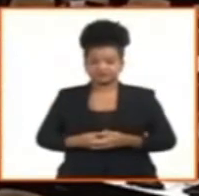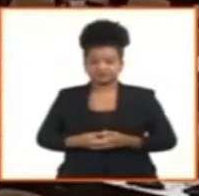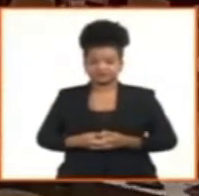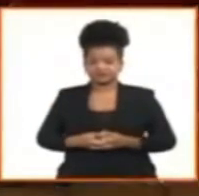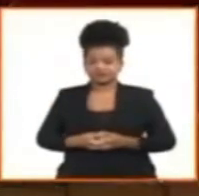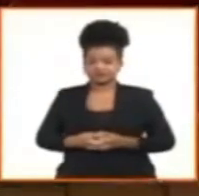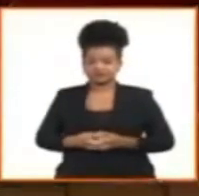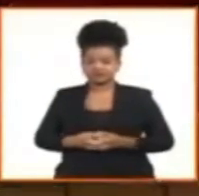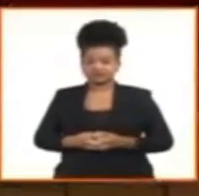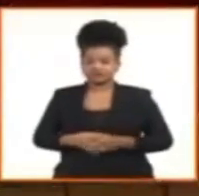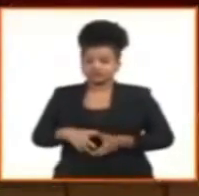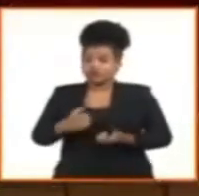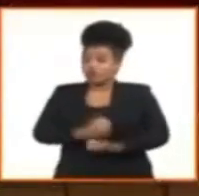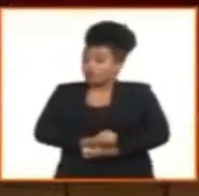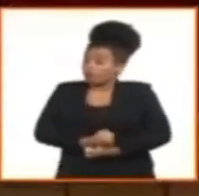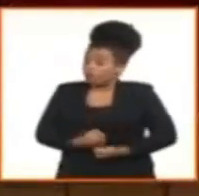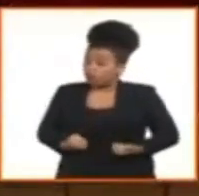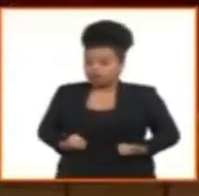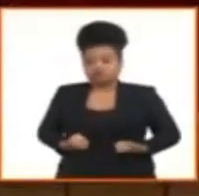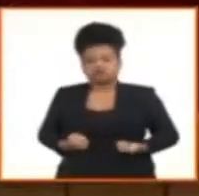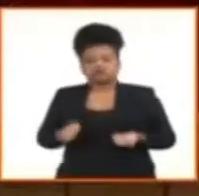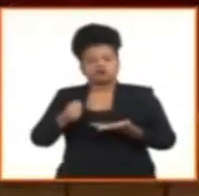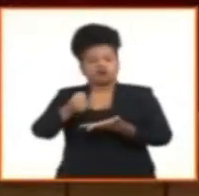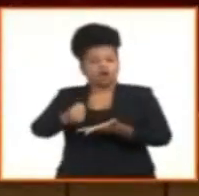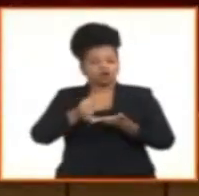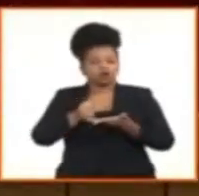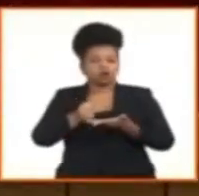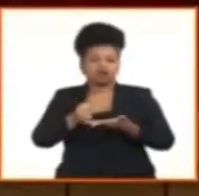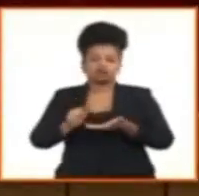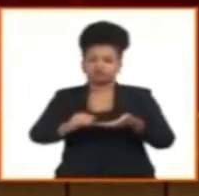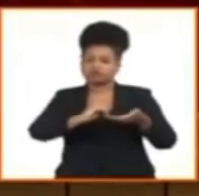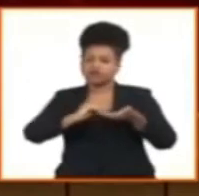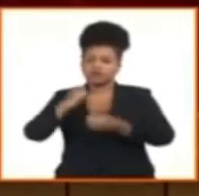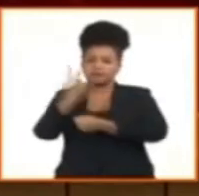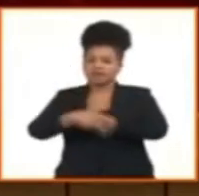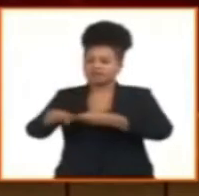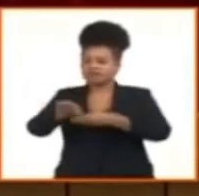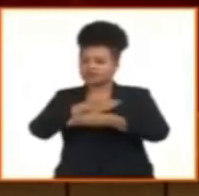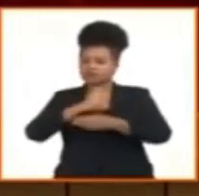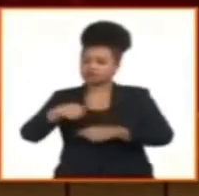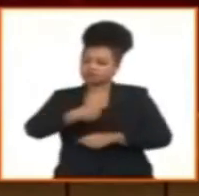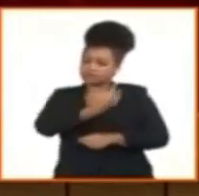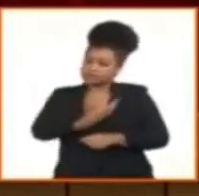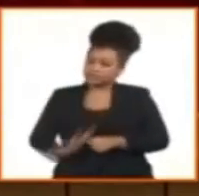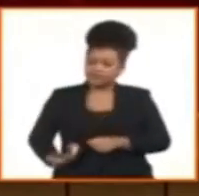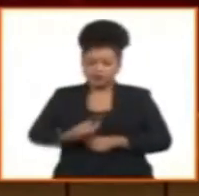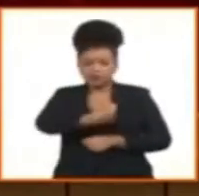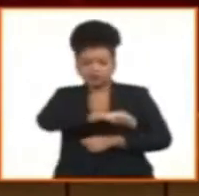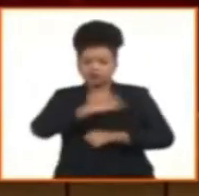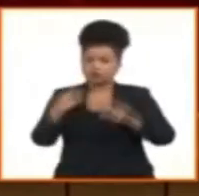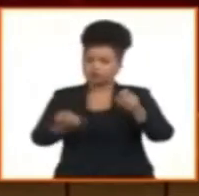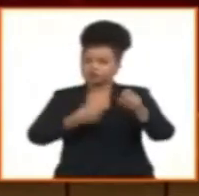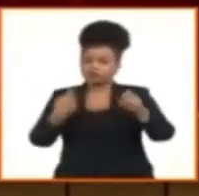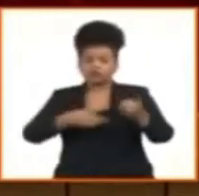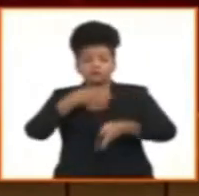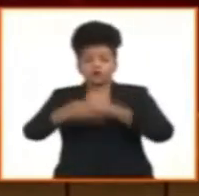Con un esfuerzo tremendo, con ayuda solidaria y con un humanismo de todo nuestro pueblo, enfrentamos la crisis del oxígeno.